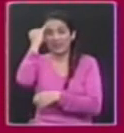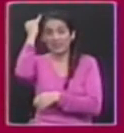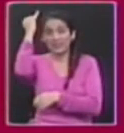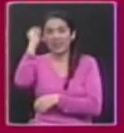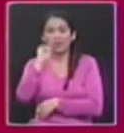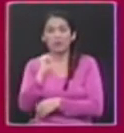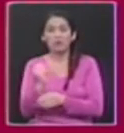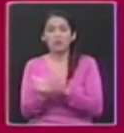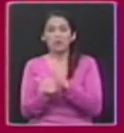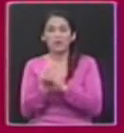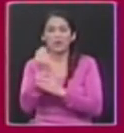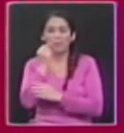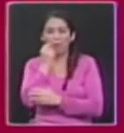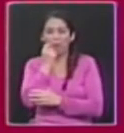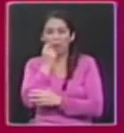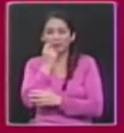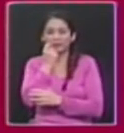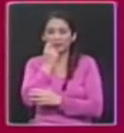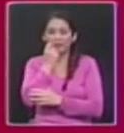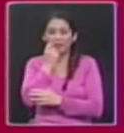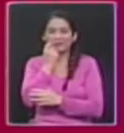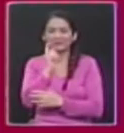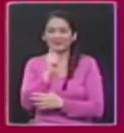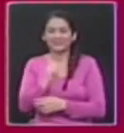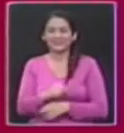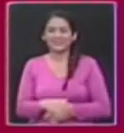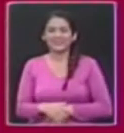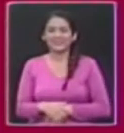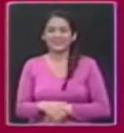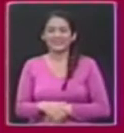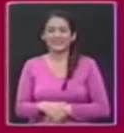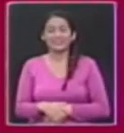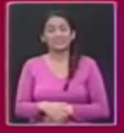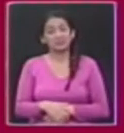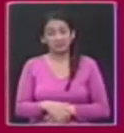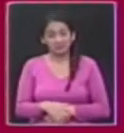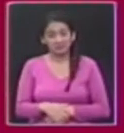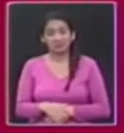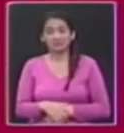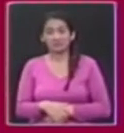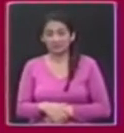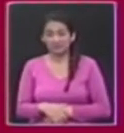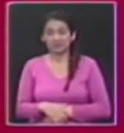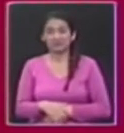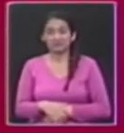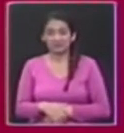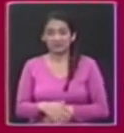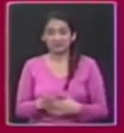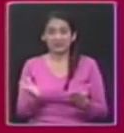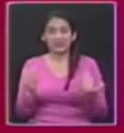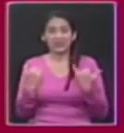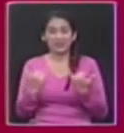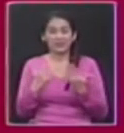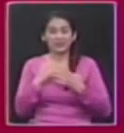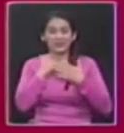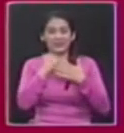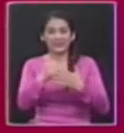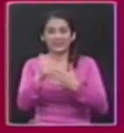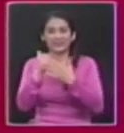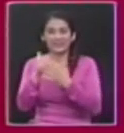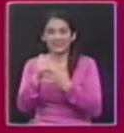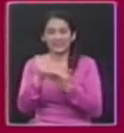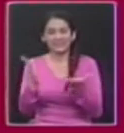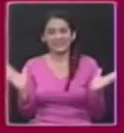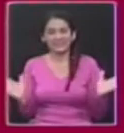queríamos ayudar realmente para construir esta próxima escuela. Claro, y algo diferente y también que vaya acorde pues a esta excelente iniciativa que ustedes están